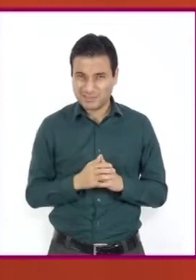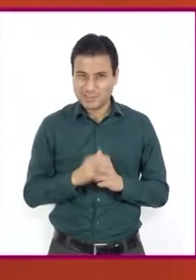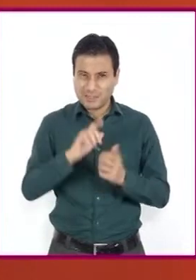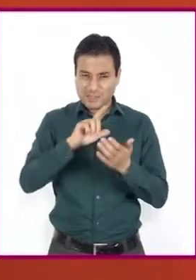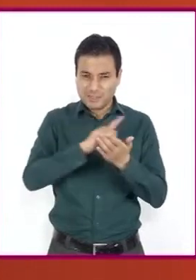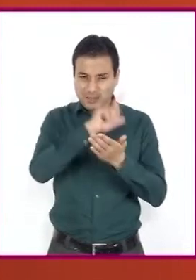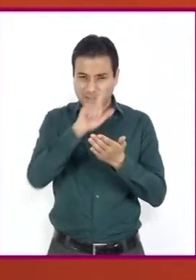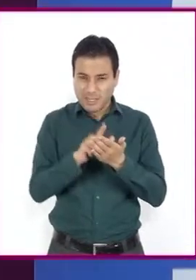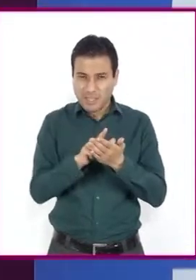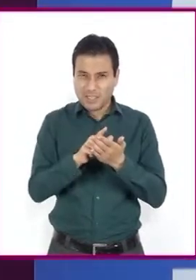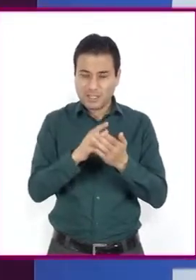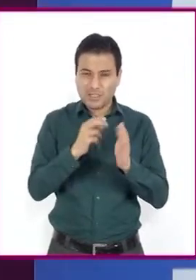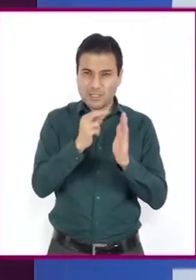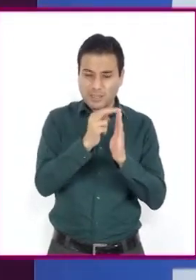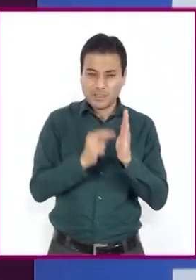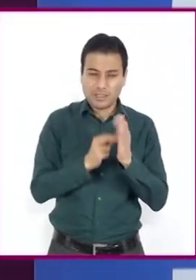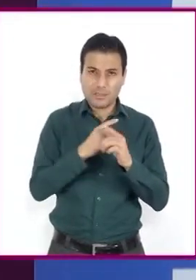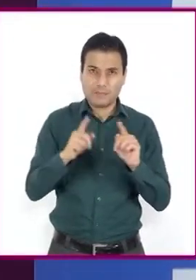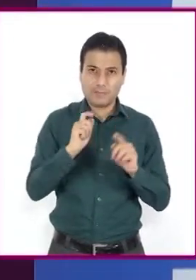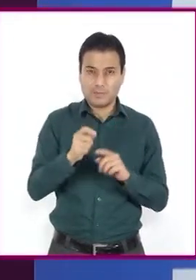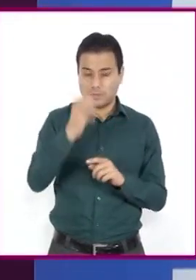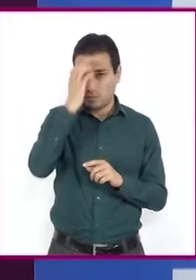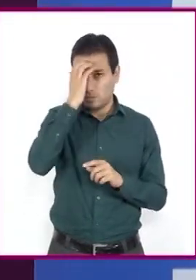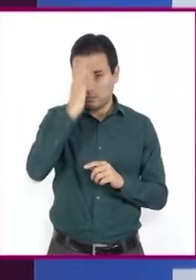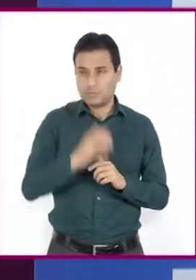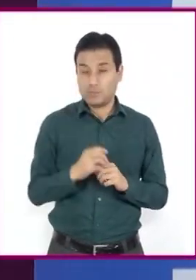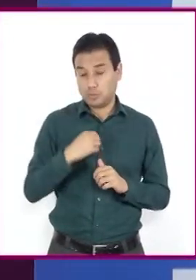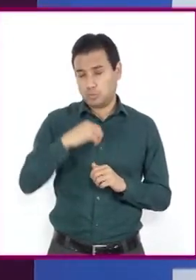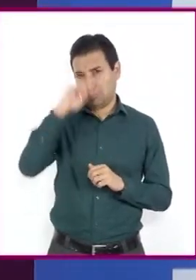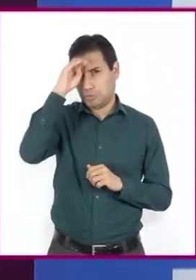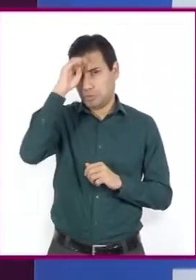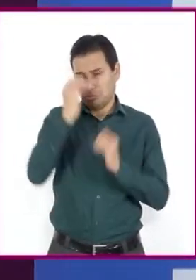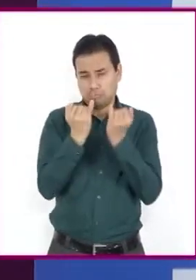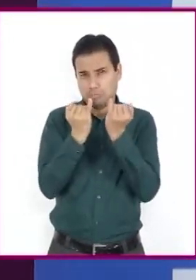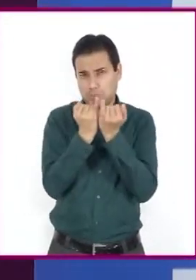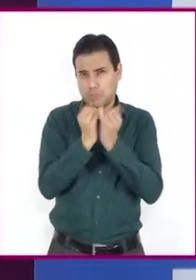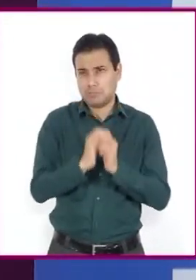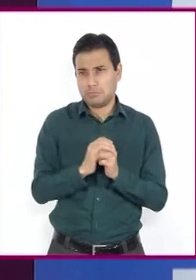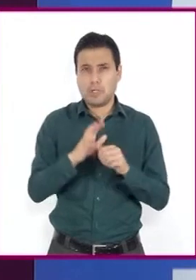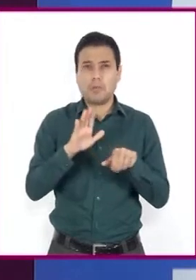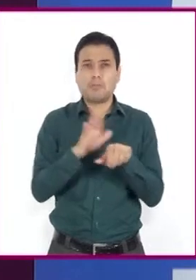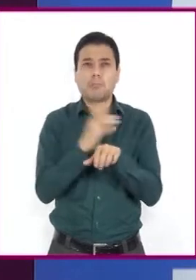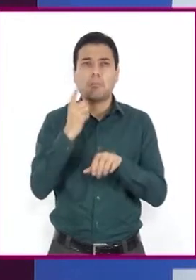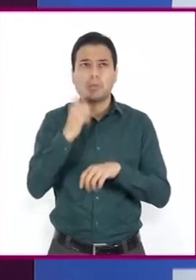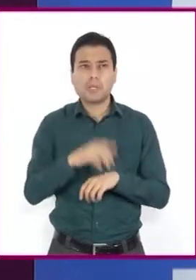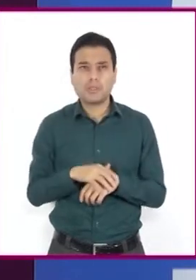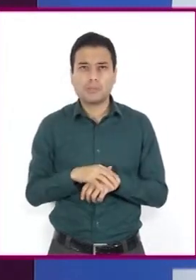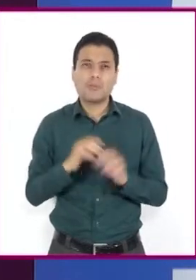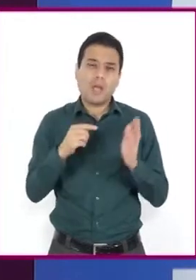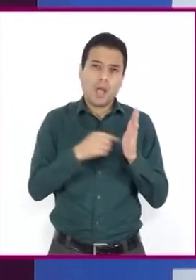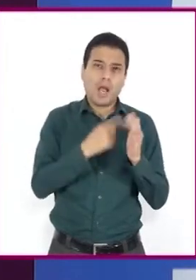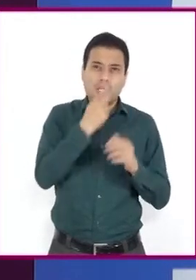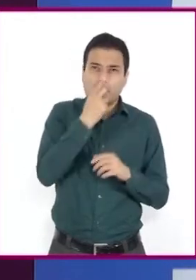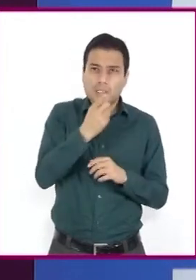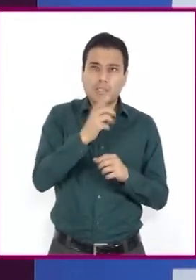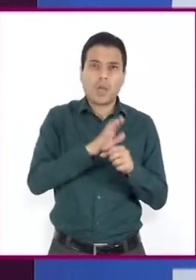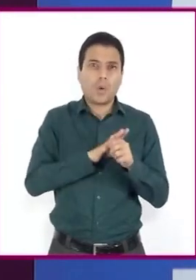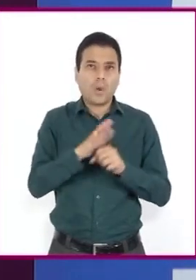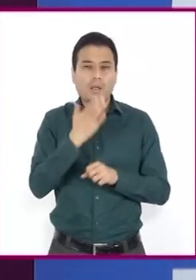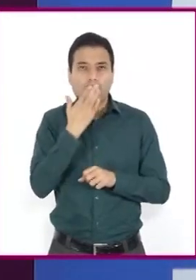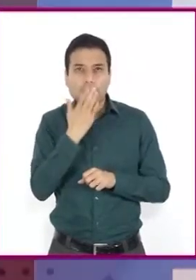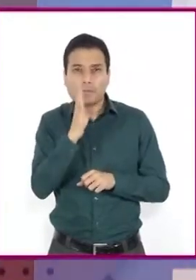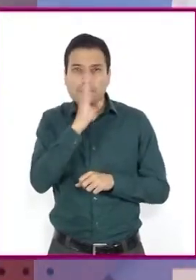reglamentos? Yo creo que están relacionados porque ambos son textos que dicen qué debemos hacer, pero